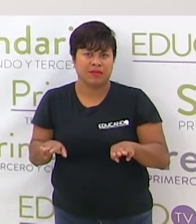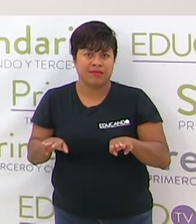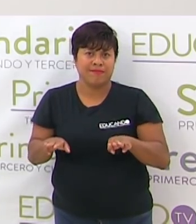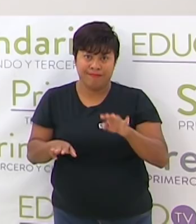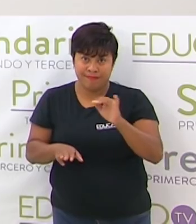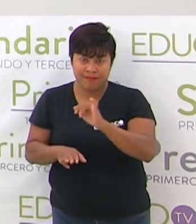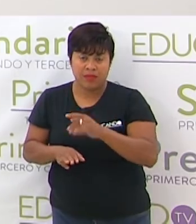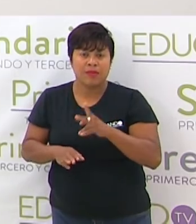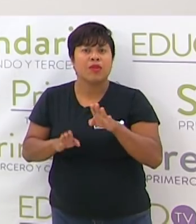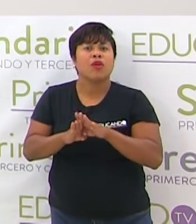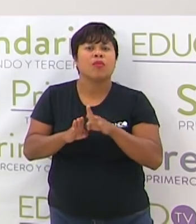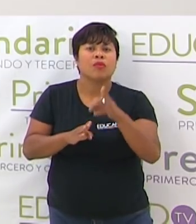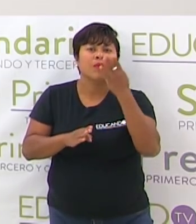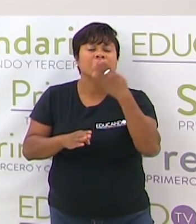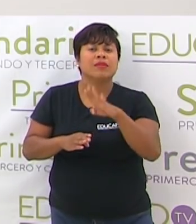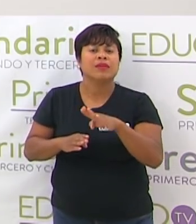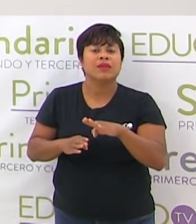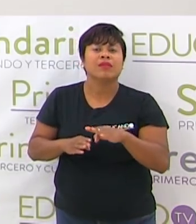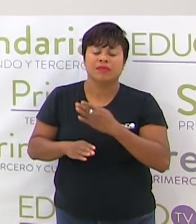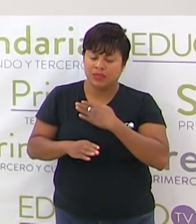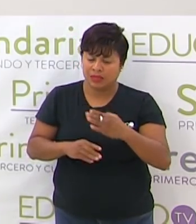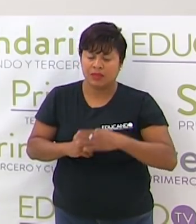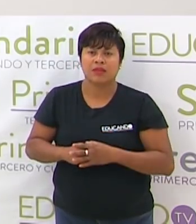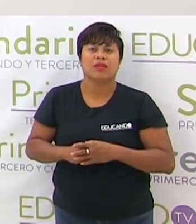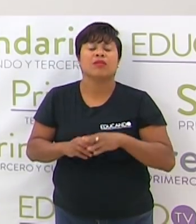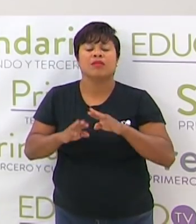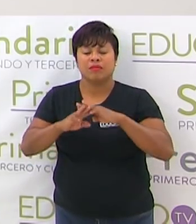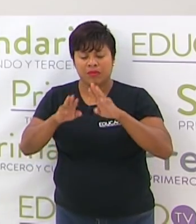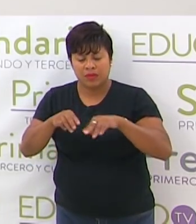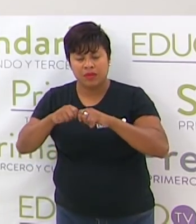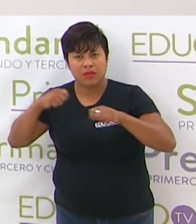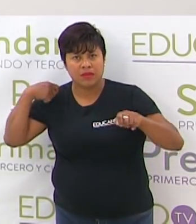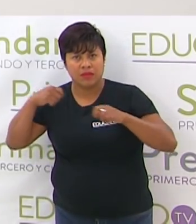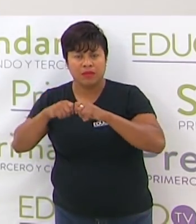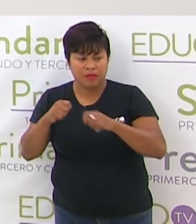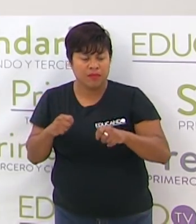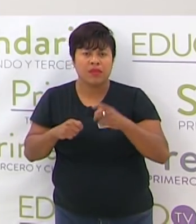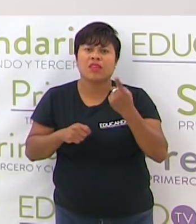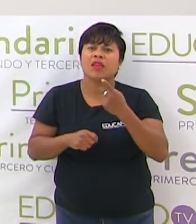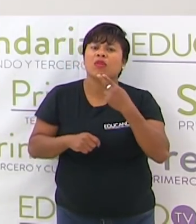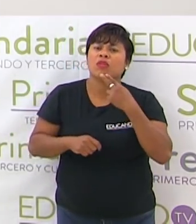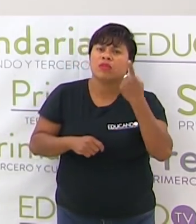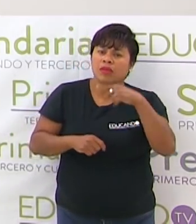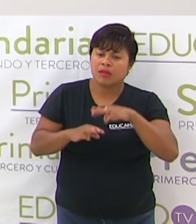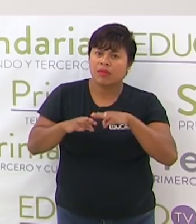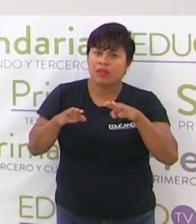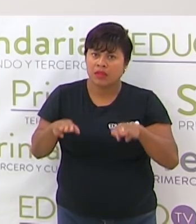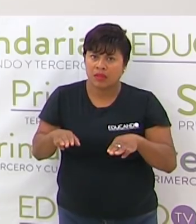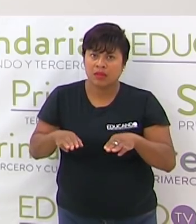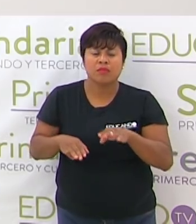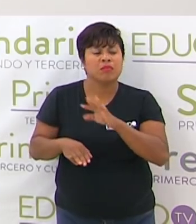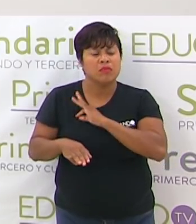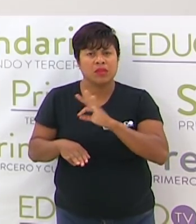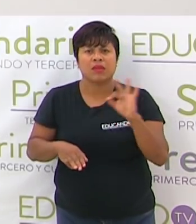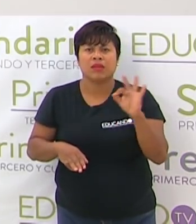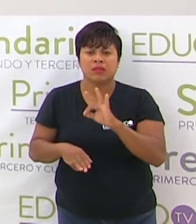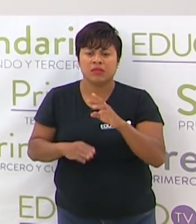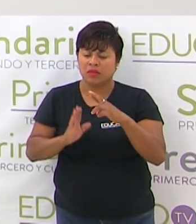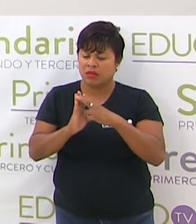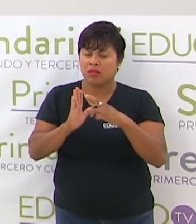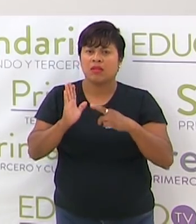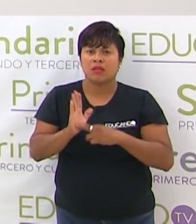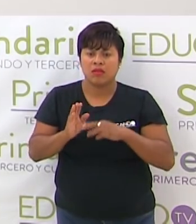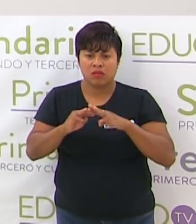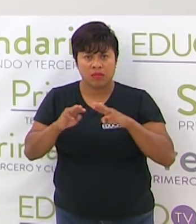medida, ¿verdad? Pero ¿cómo lo vas a saber? Pues midiendo. ¿Y qué utilizas para medir? Puede ser